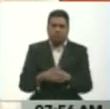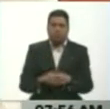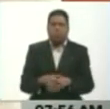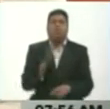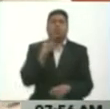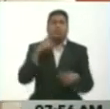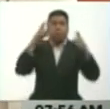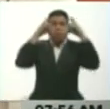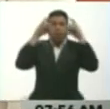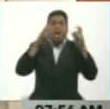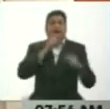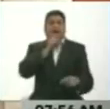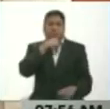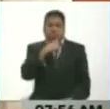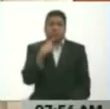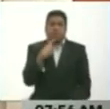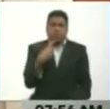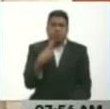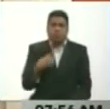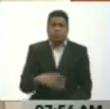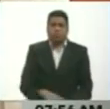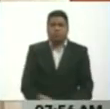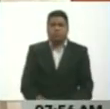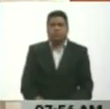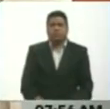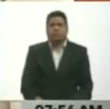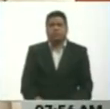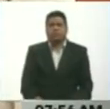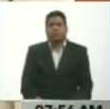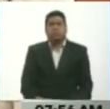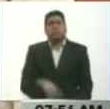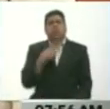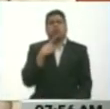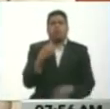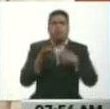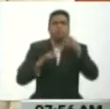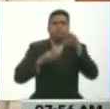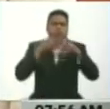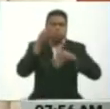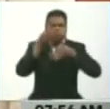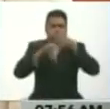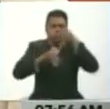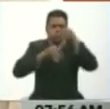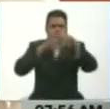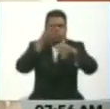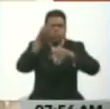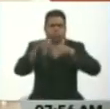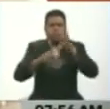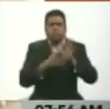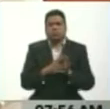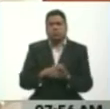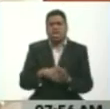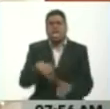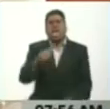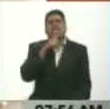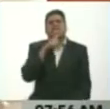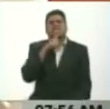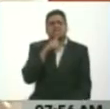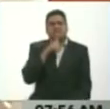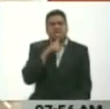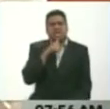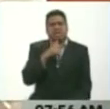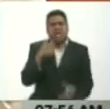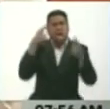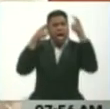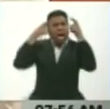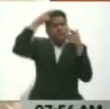Ayupo, cuando hizo su exposición allí, ¿a quién mencionó? A Hugo